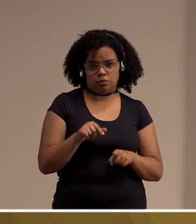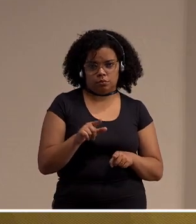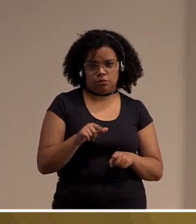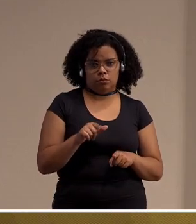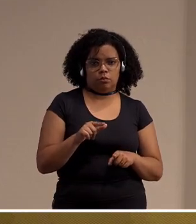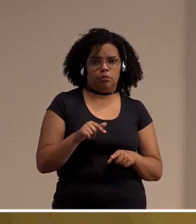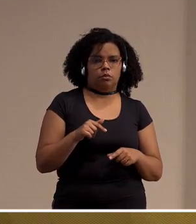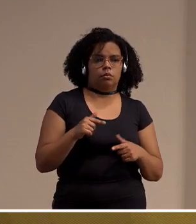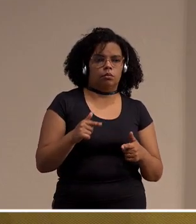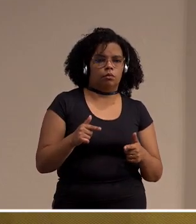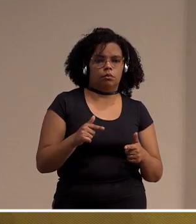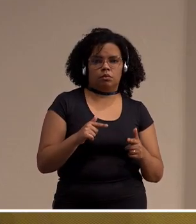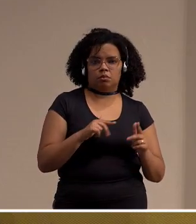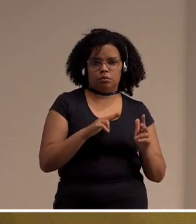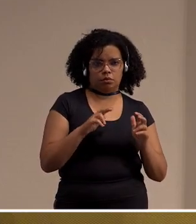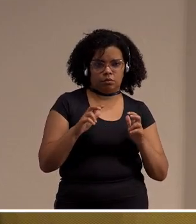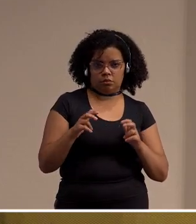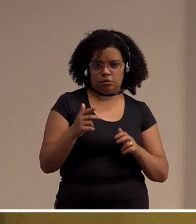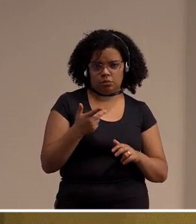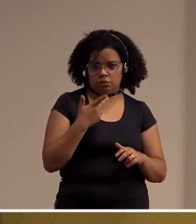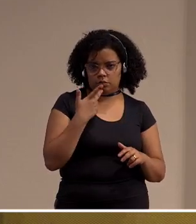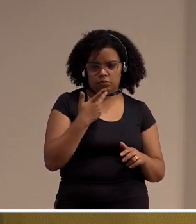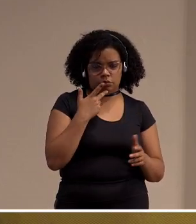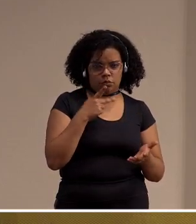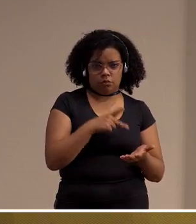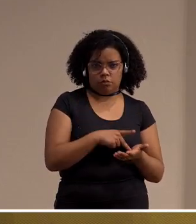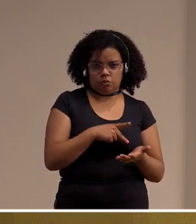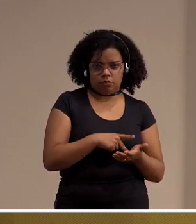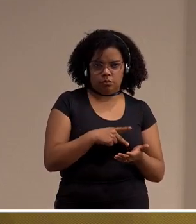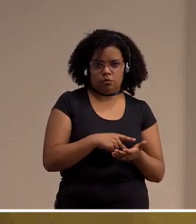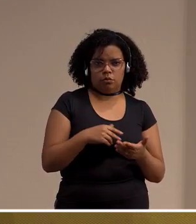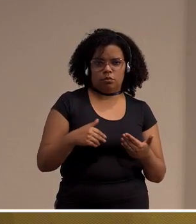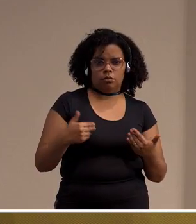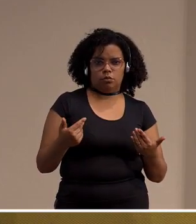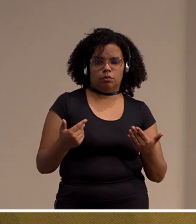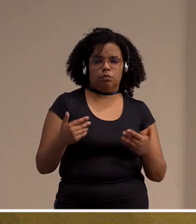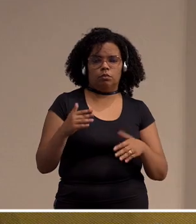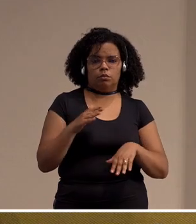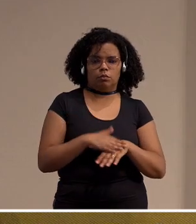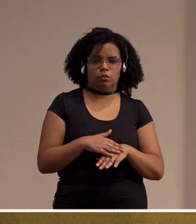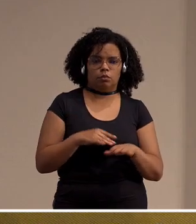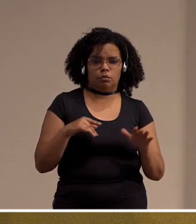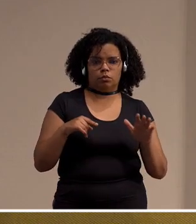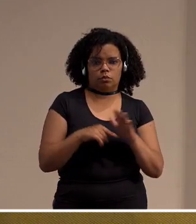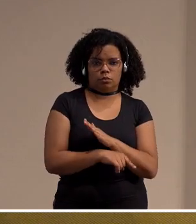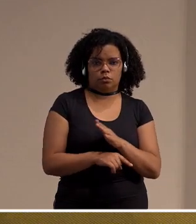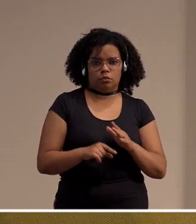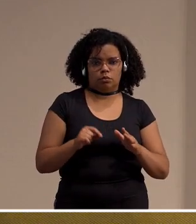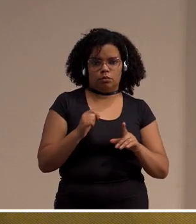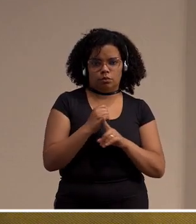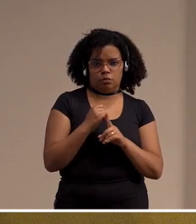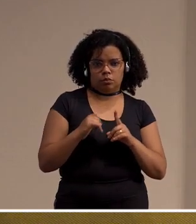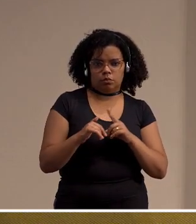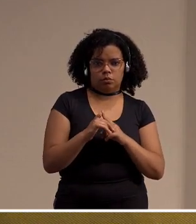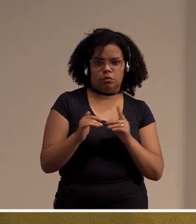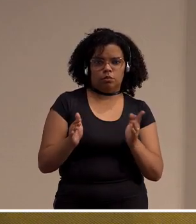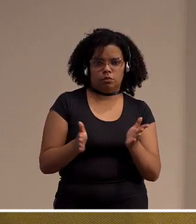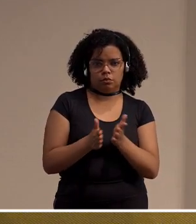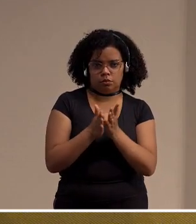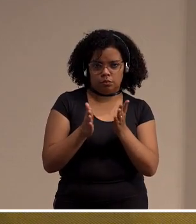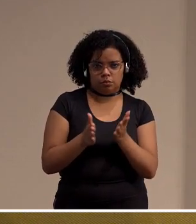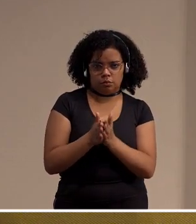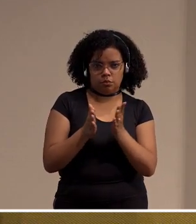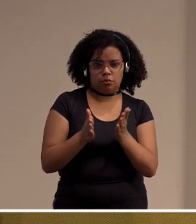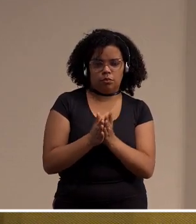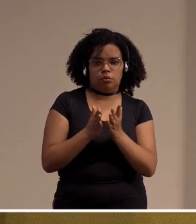habla de realidad, y cuando recibe una pregunta de la situación social, de la pobreza, de situación de la gente